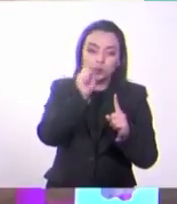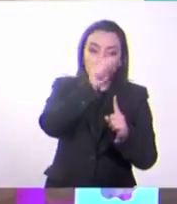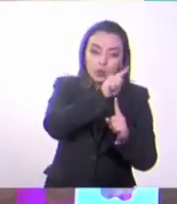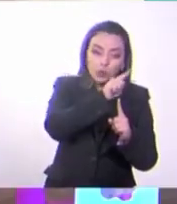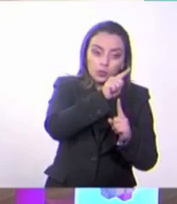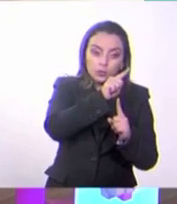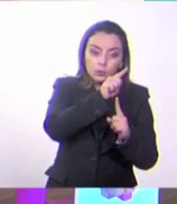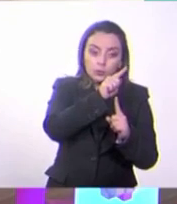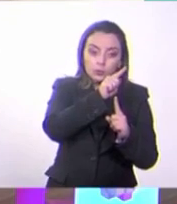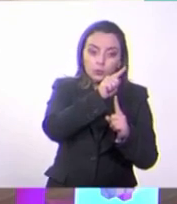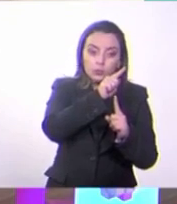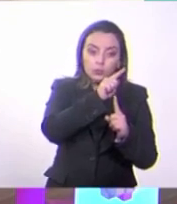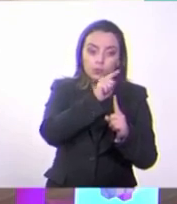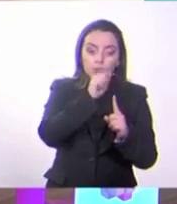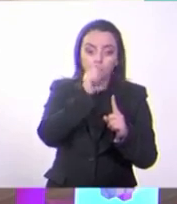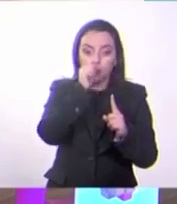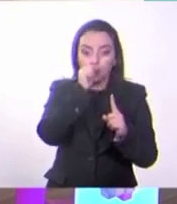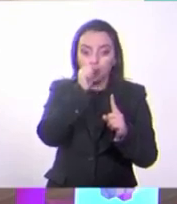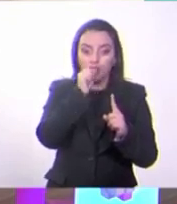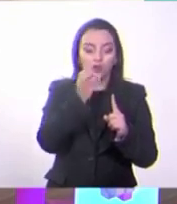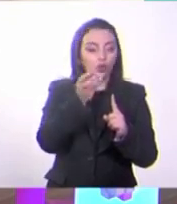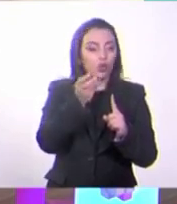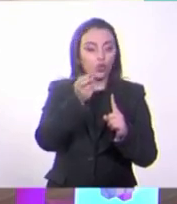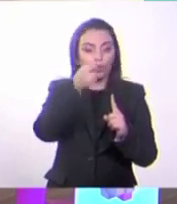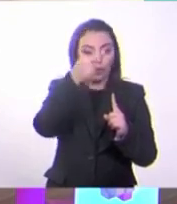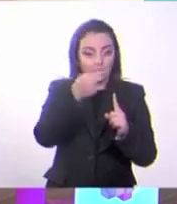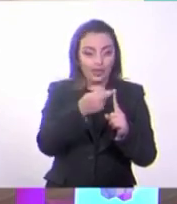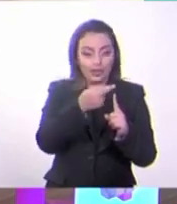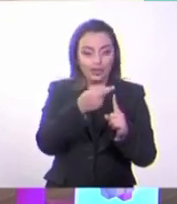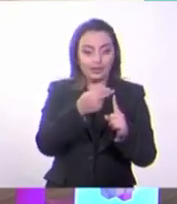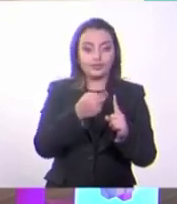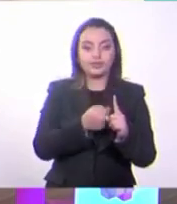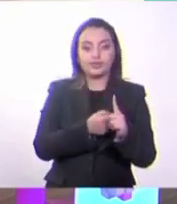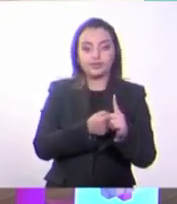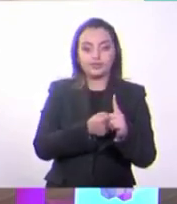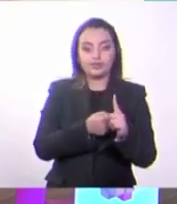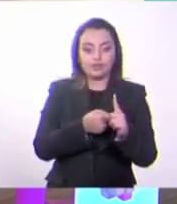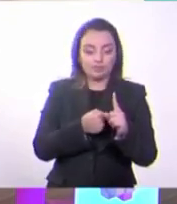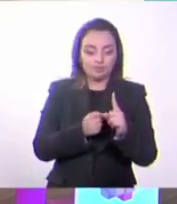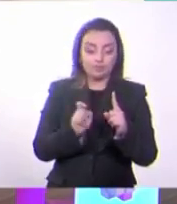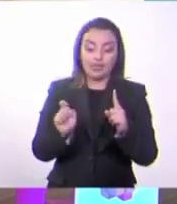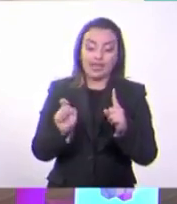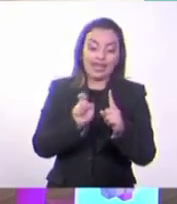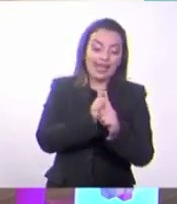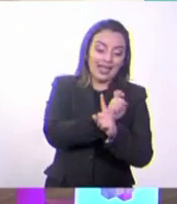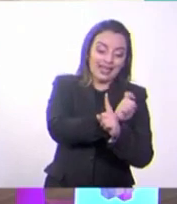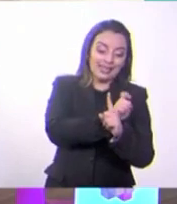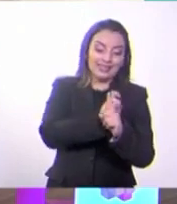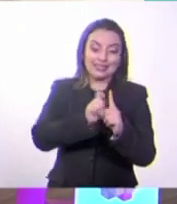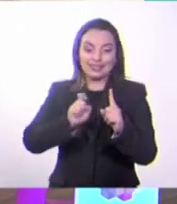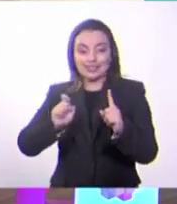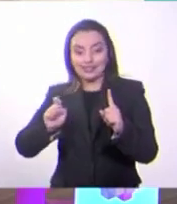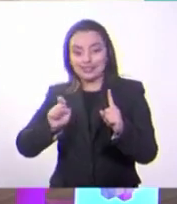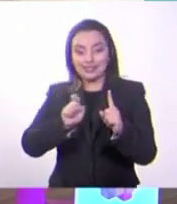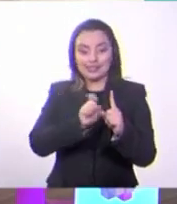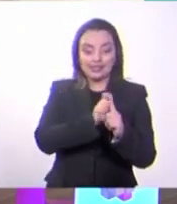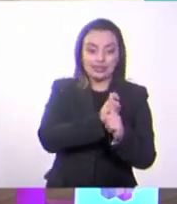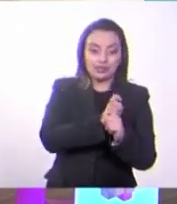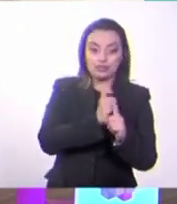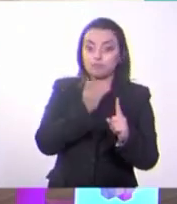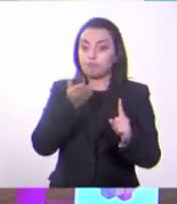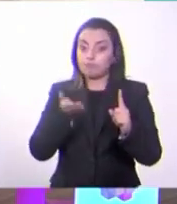en este caso es lo mismo, los números reales. Sí. Pero lo puedo ubicar en el eje X. En el eje X. Entonces tienes que encontrar, si se